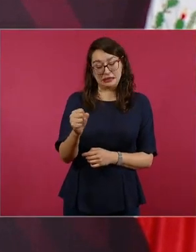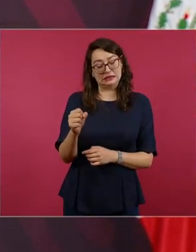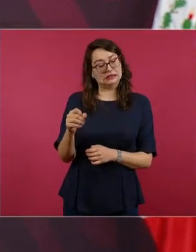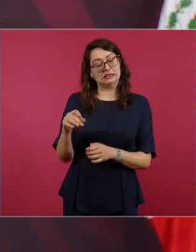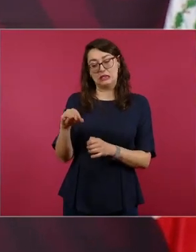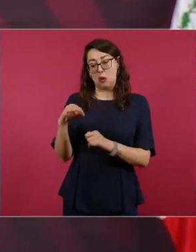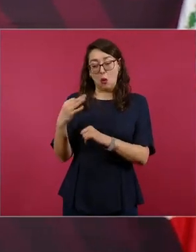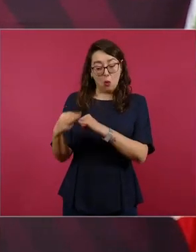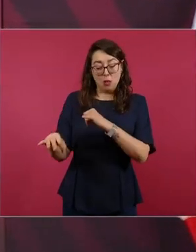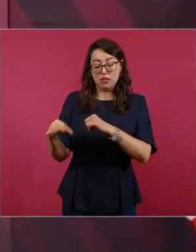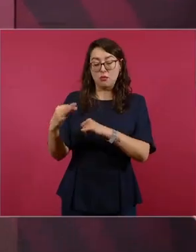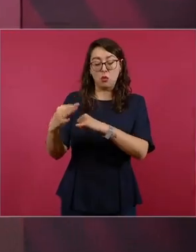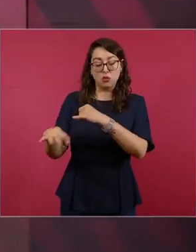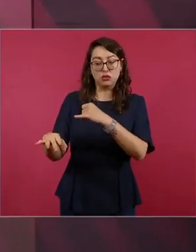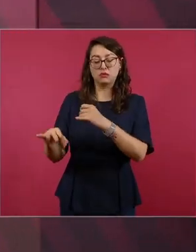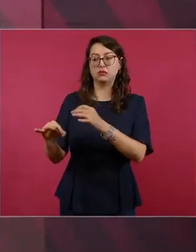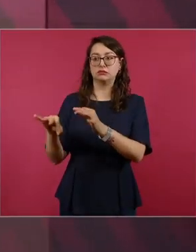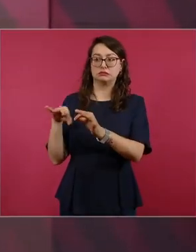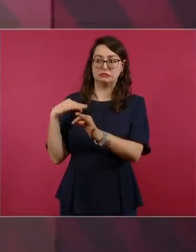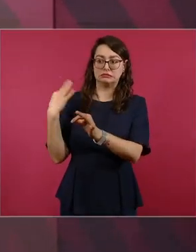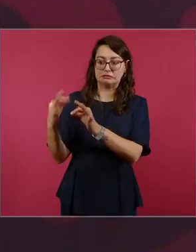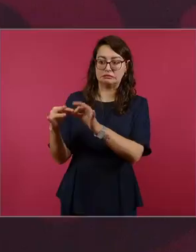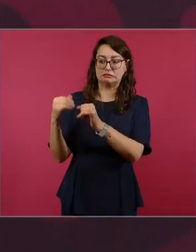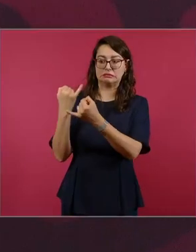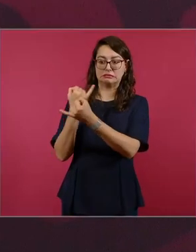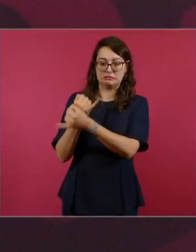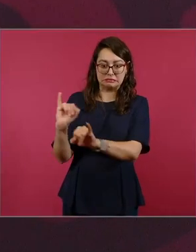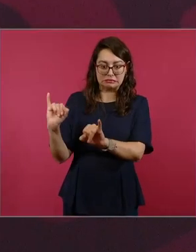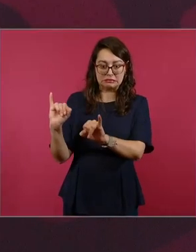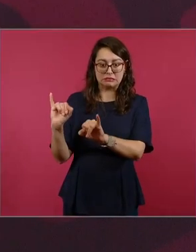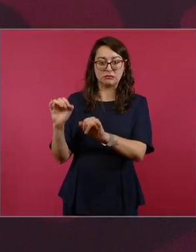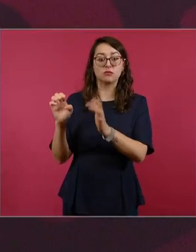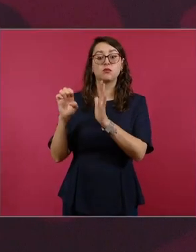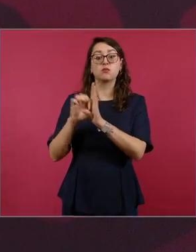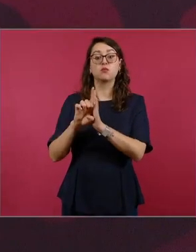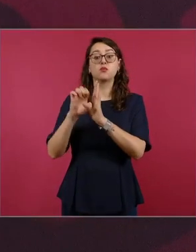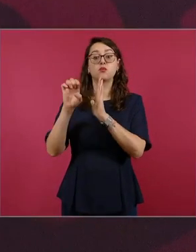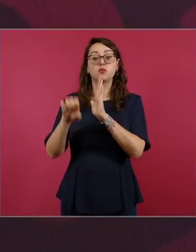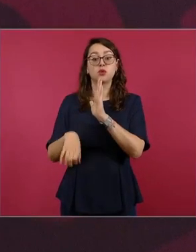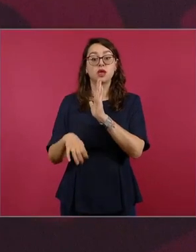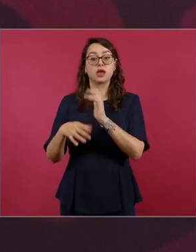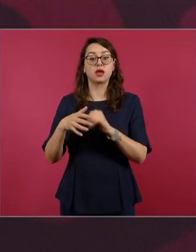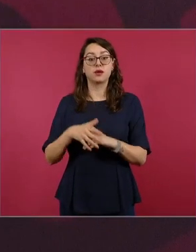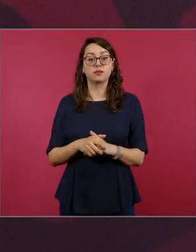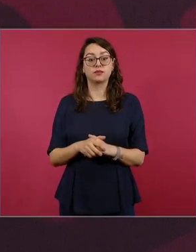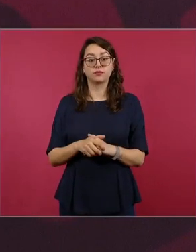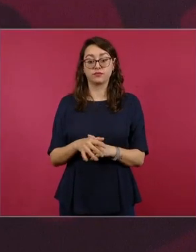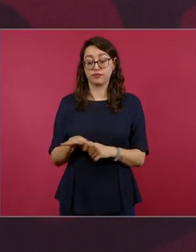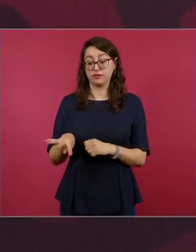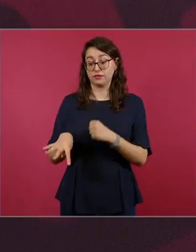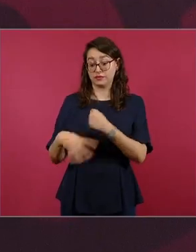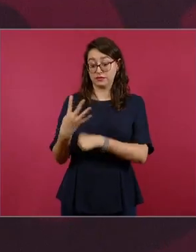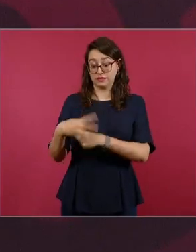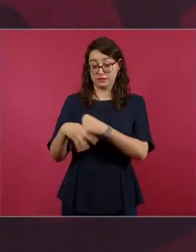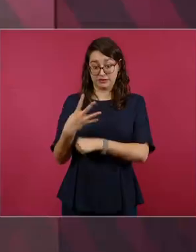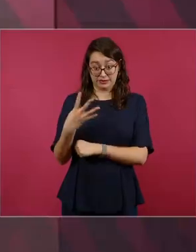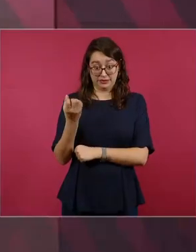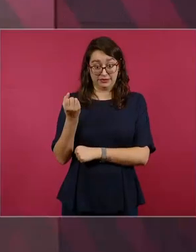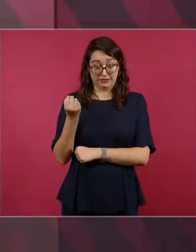el día de la anexión de Chiapas a México 14 de septiembre